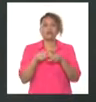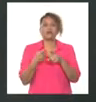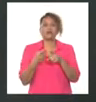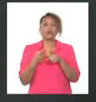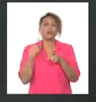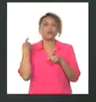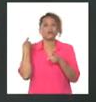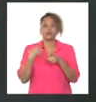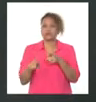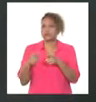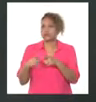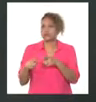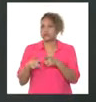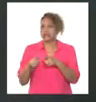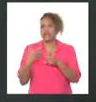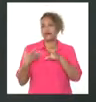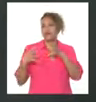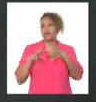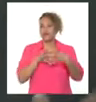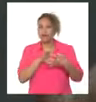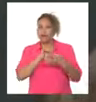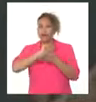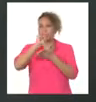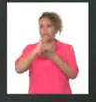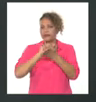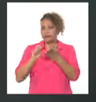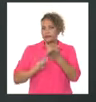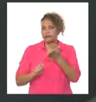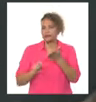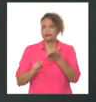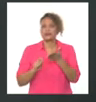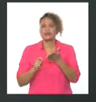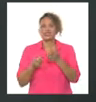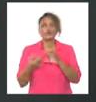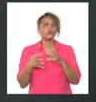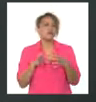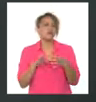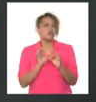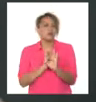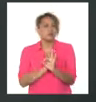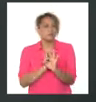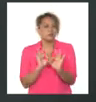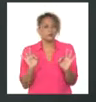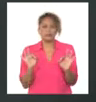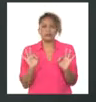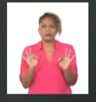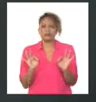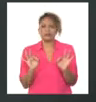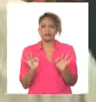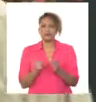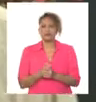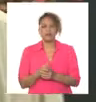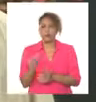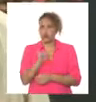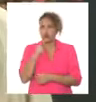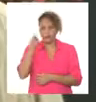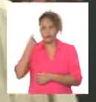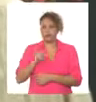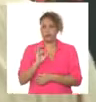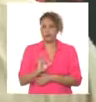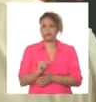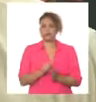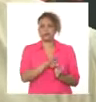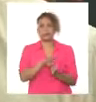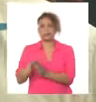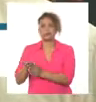era Marta, tan singular como singular era ella como persona. Es muy